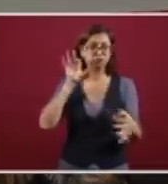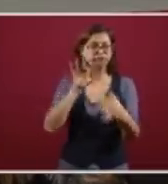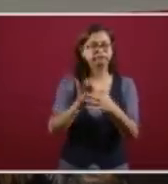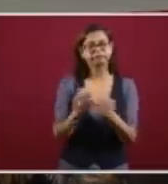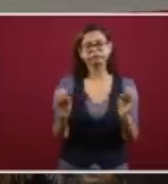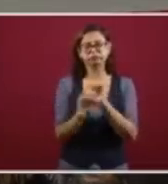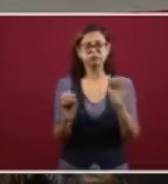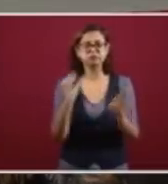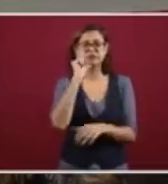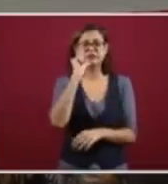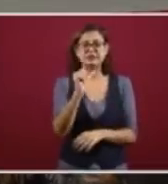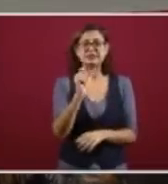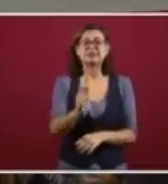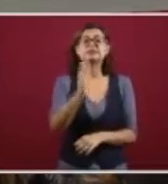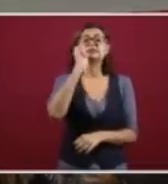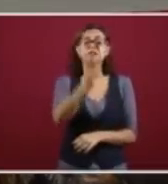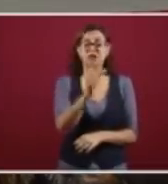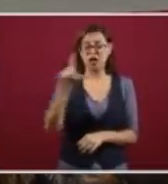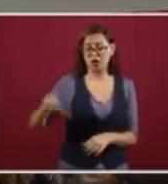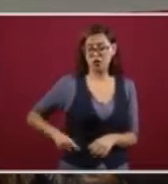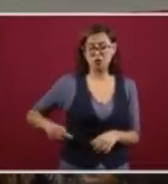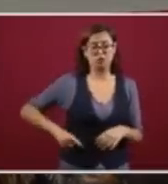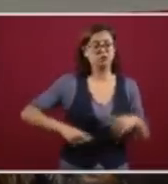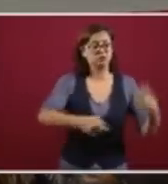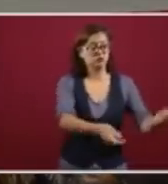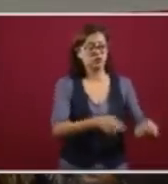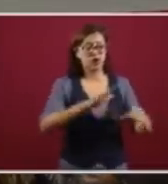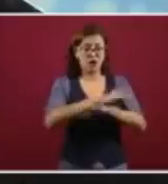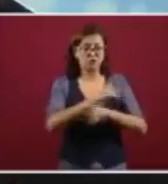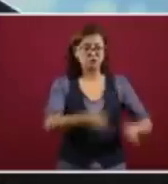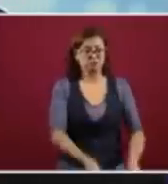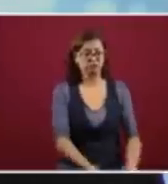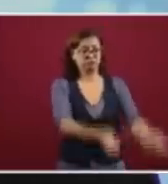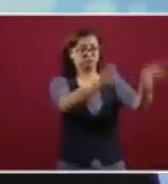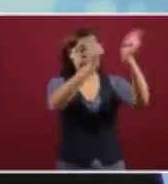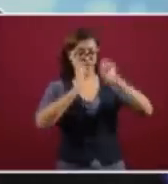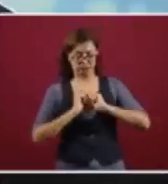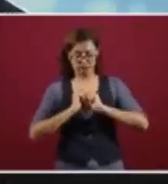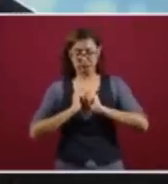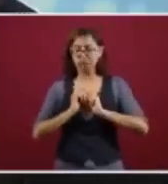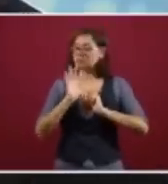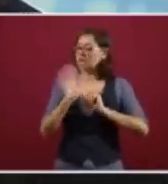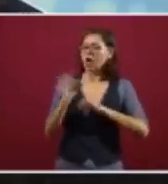cuando recibimos la estafeta nos dijeron que teníamos que dar la última vuelta. Sin